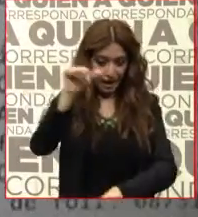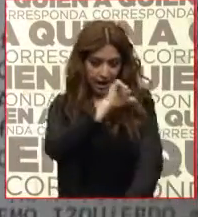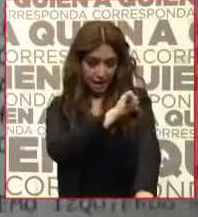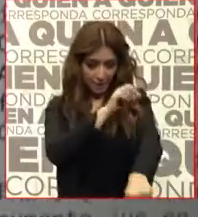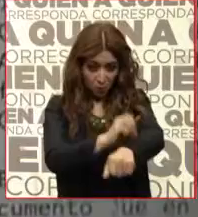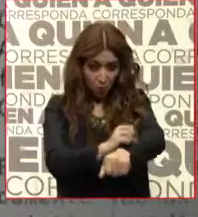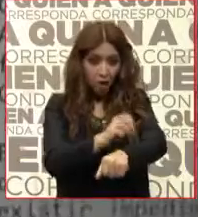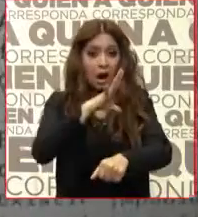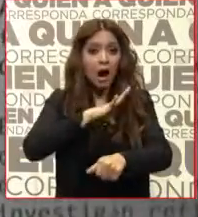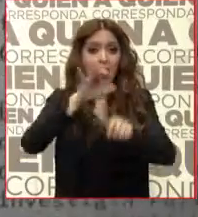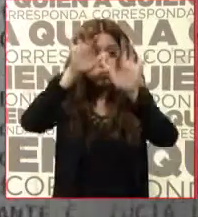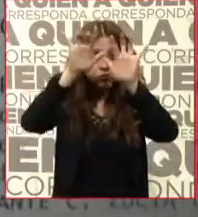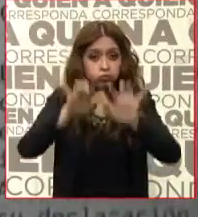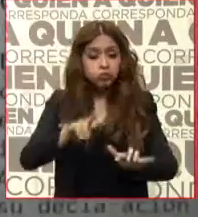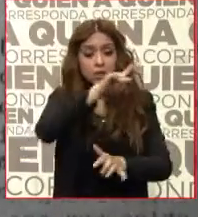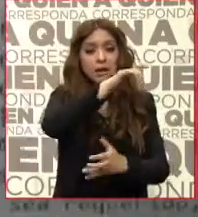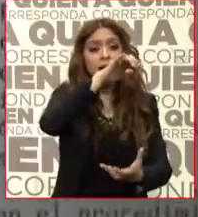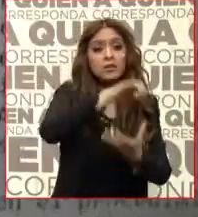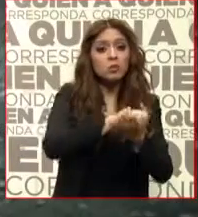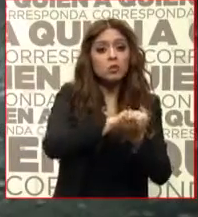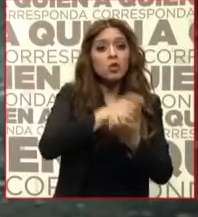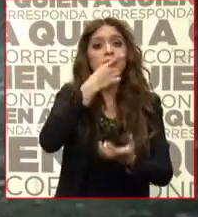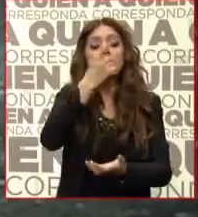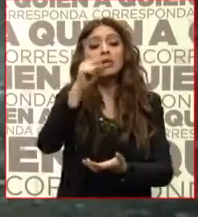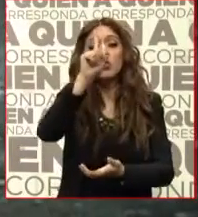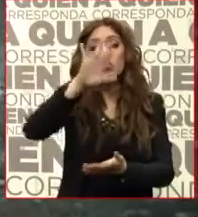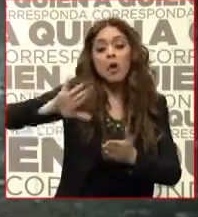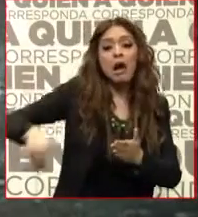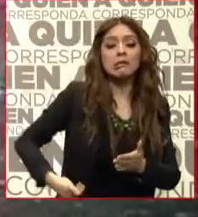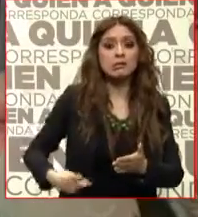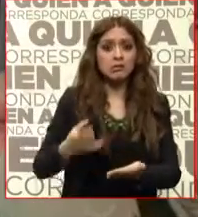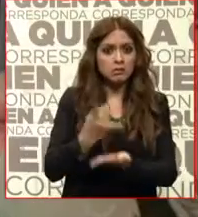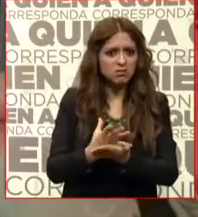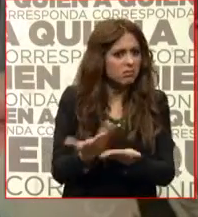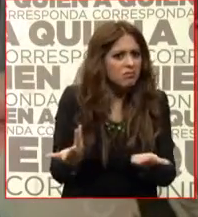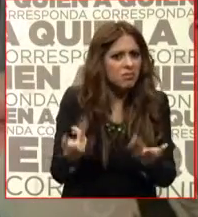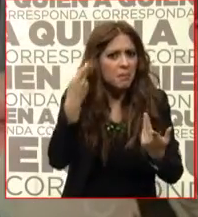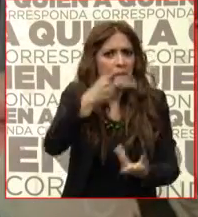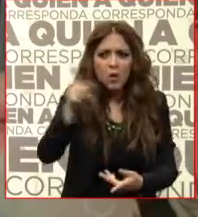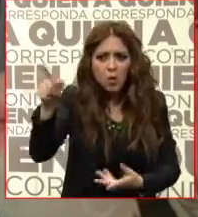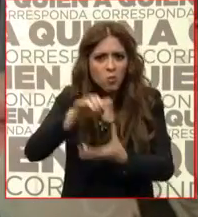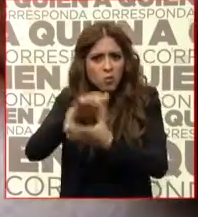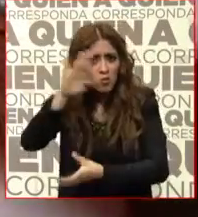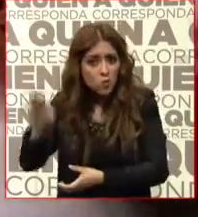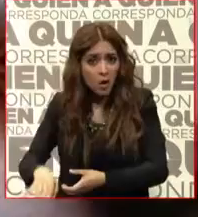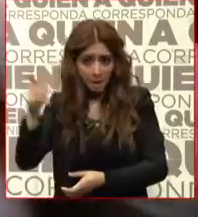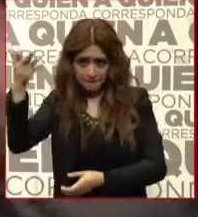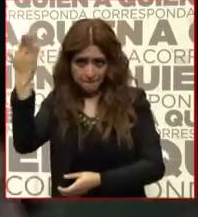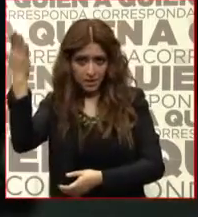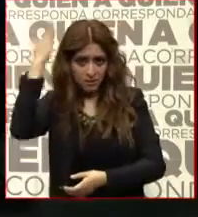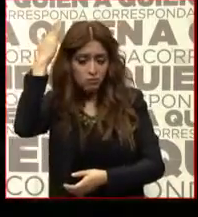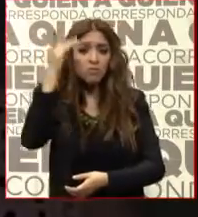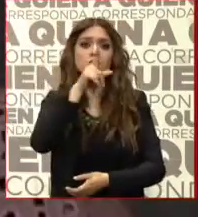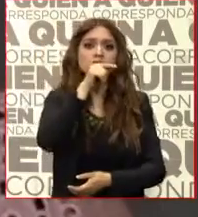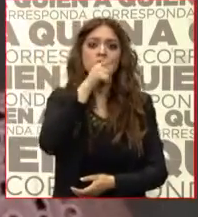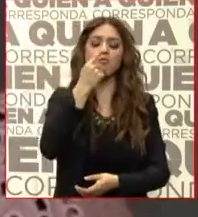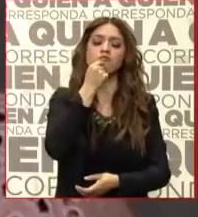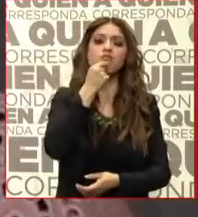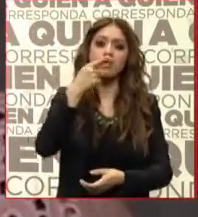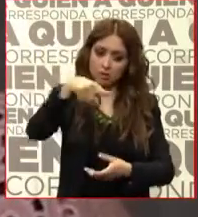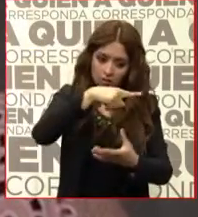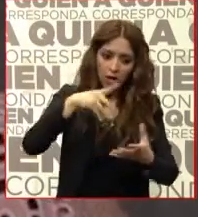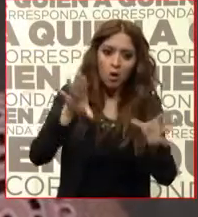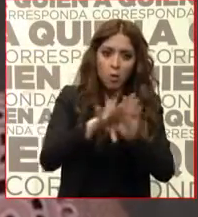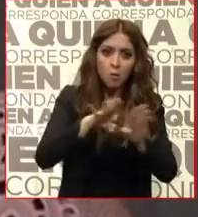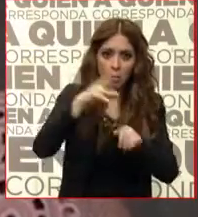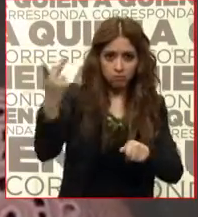Obregón, aparece que su esposo solo está lesionado. Exige mayor atención de las autoridades y pide que el responsable pague los daños. No se vale y no